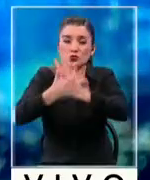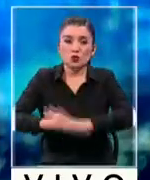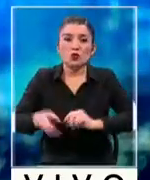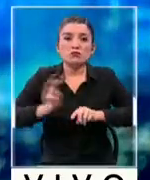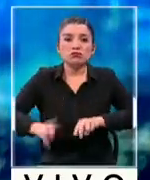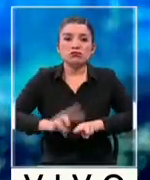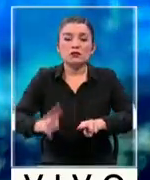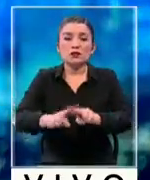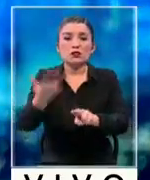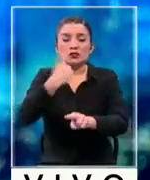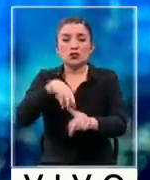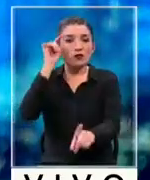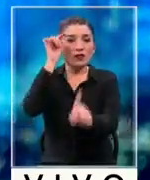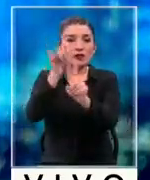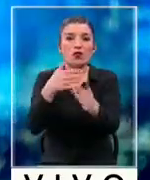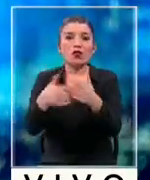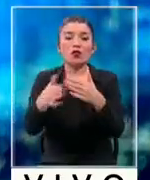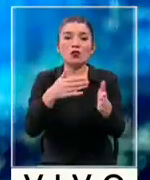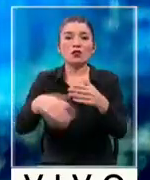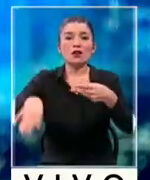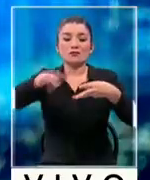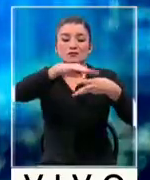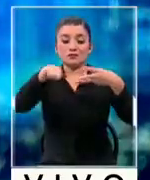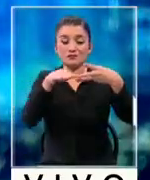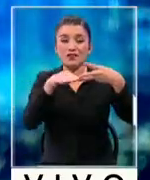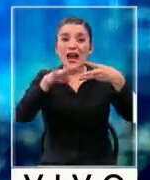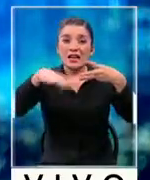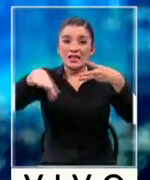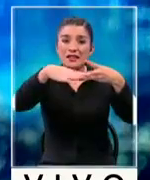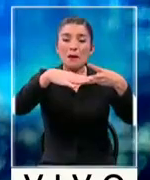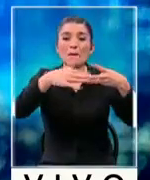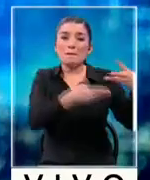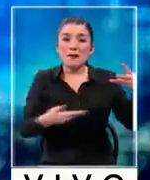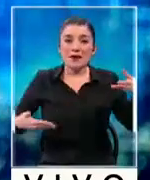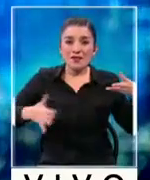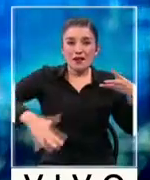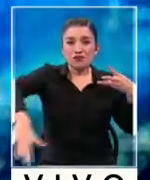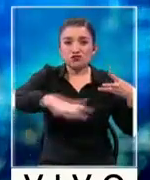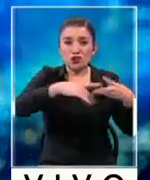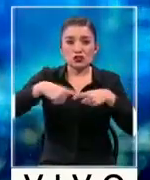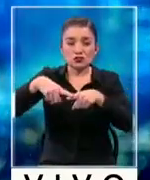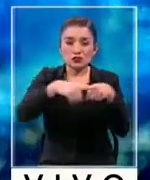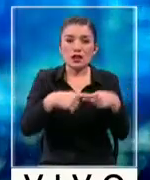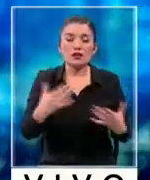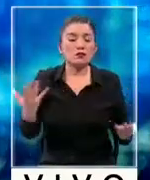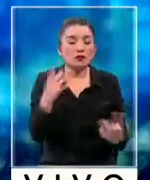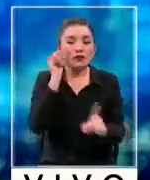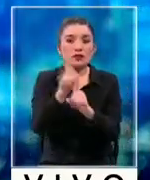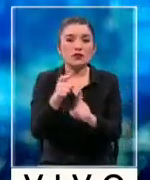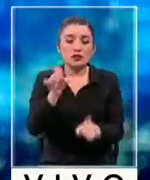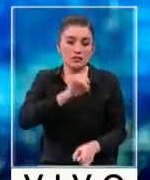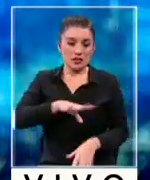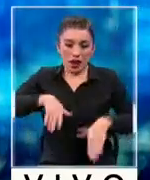en la clase media. Hemos hecho una serie de planteamientos al programa de gobierno que justamente tienen que ver con el Chile